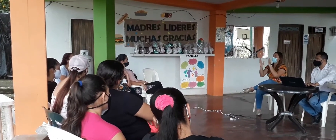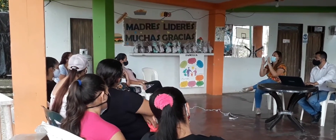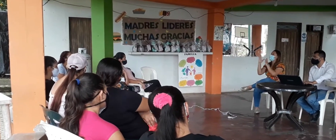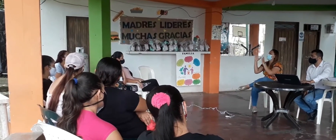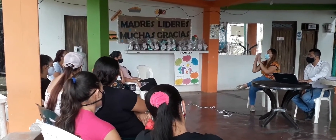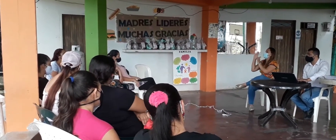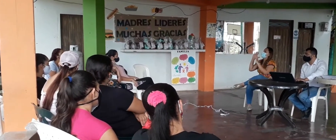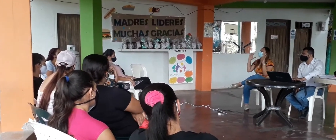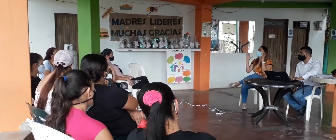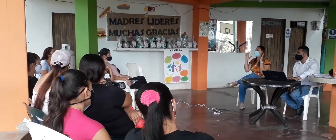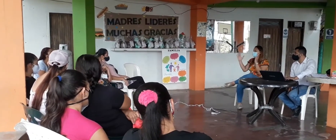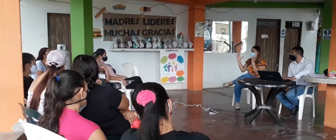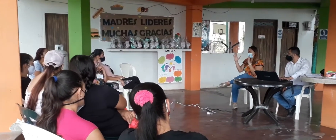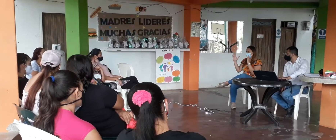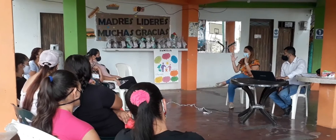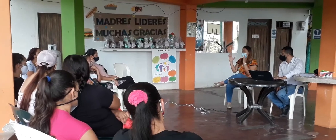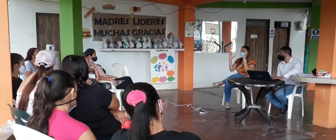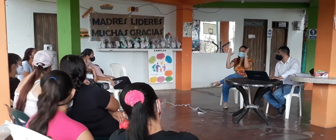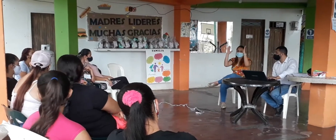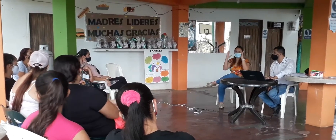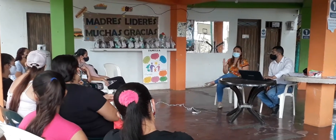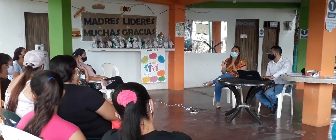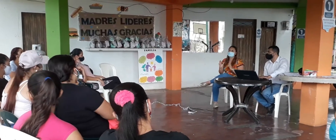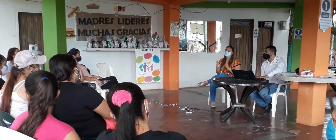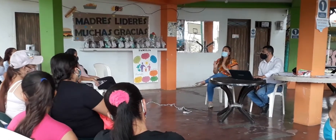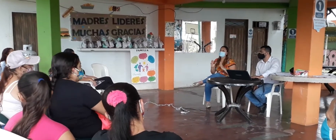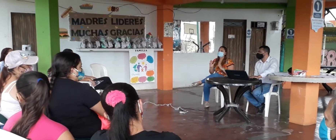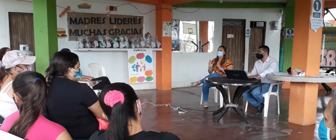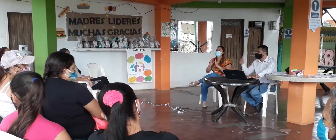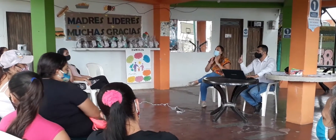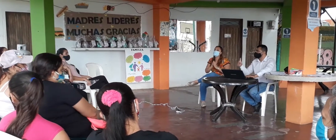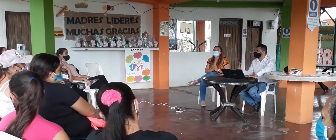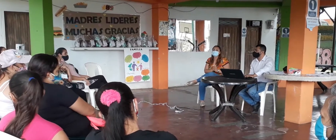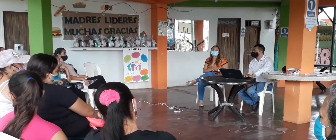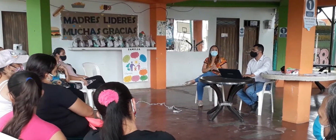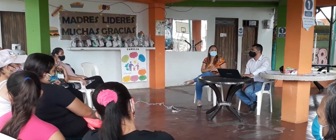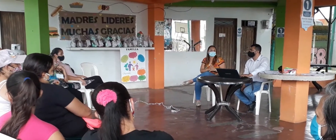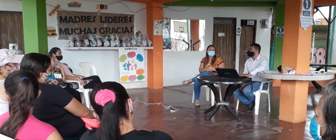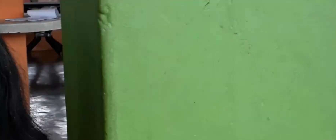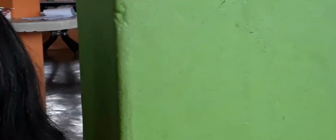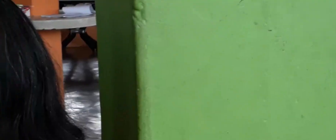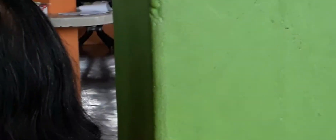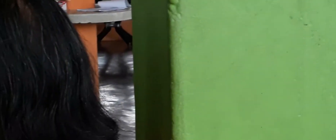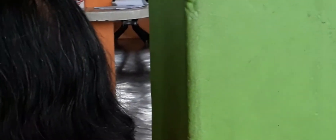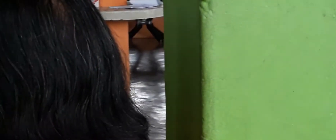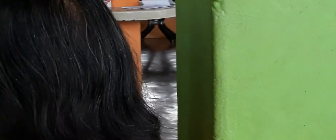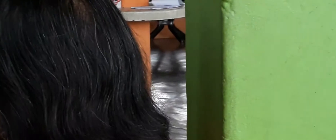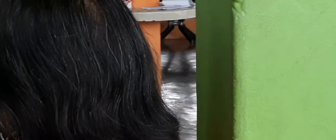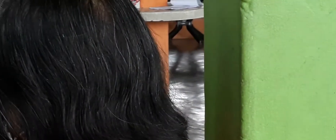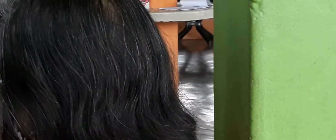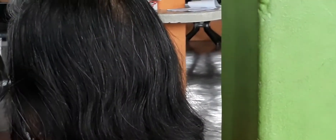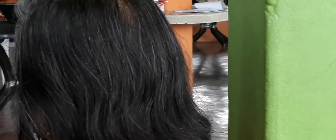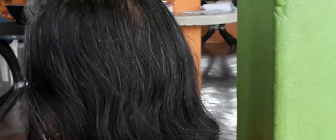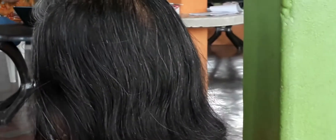hablando sobre el valor de los incentivos, cómo está este año. Dale las gracias al señor alcalde por